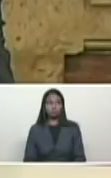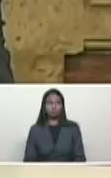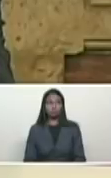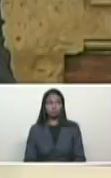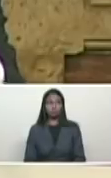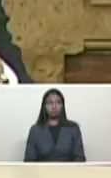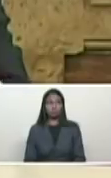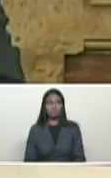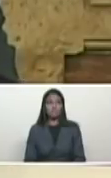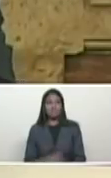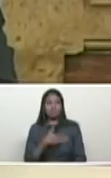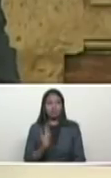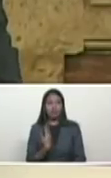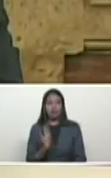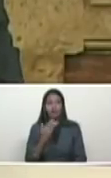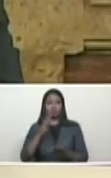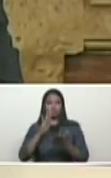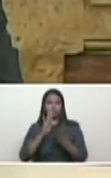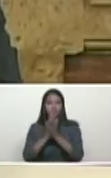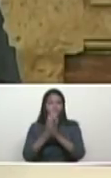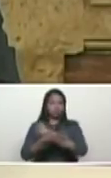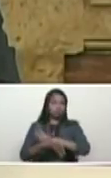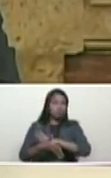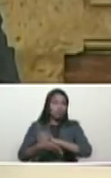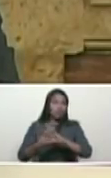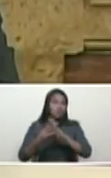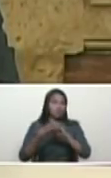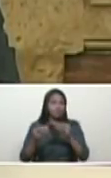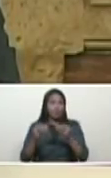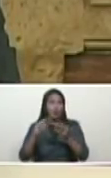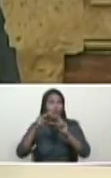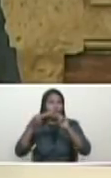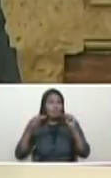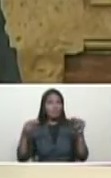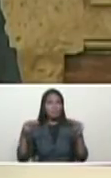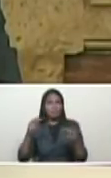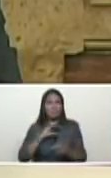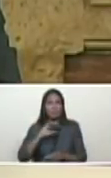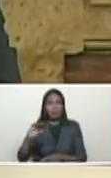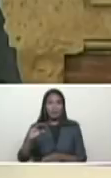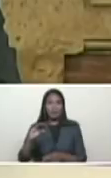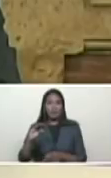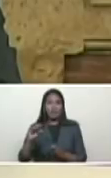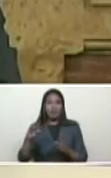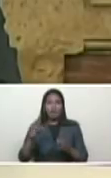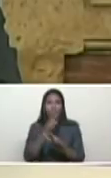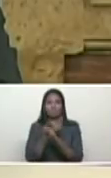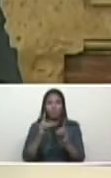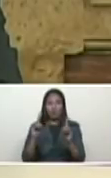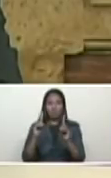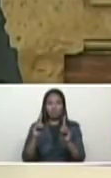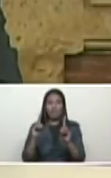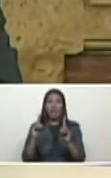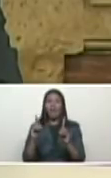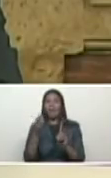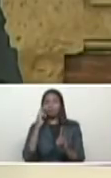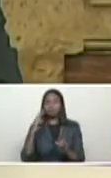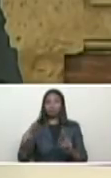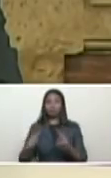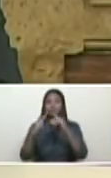y pretenda destruir la paz de nuestro país y nuestra democracia nos encontrará diferente